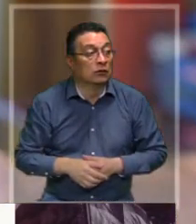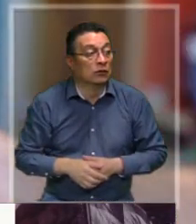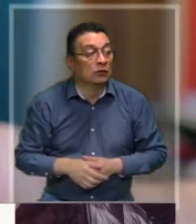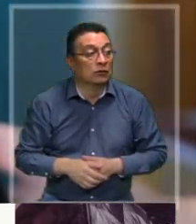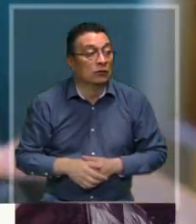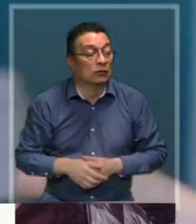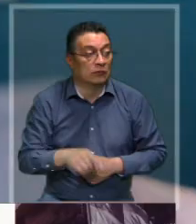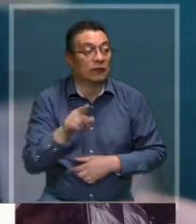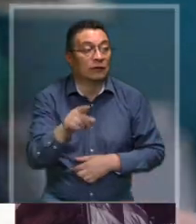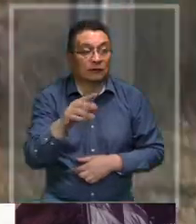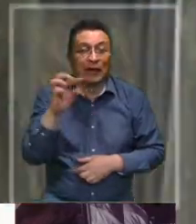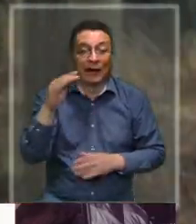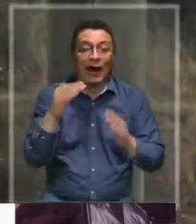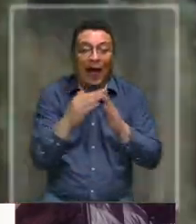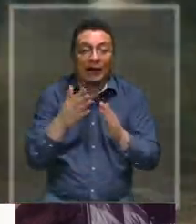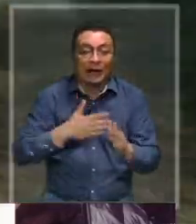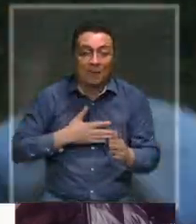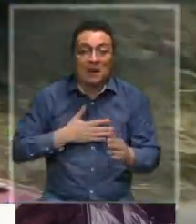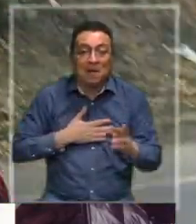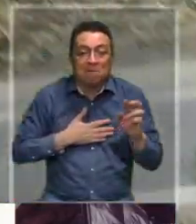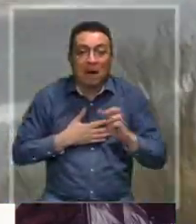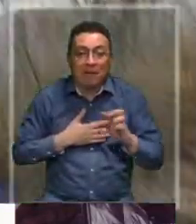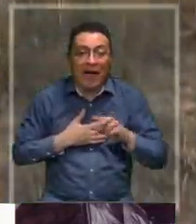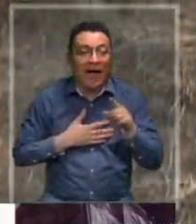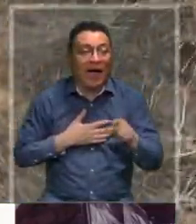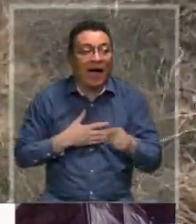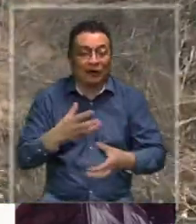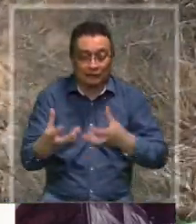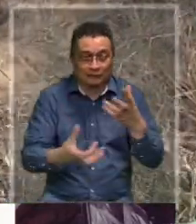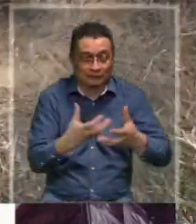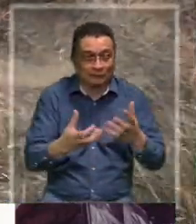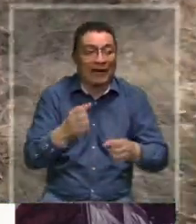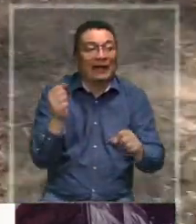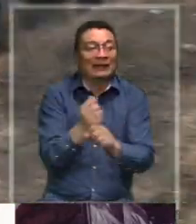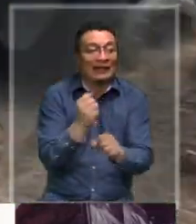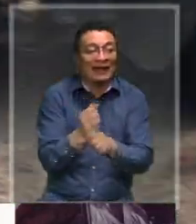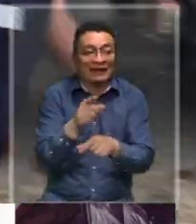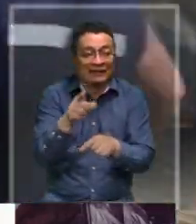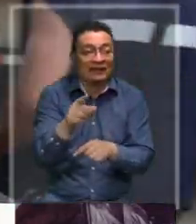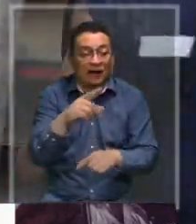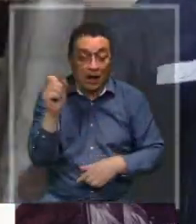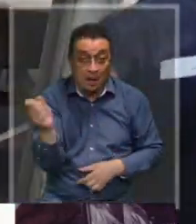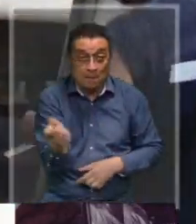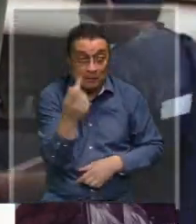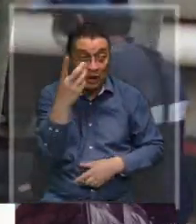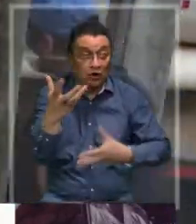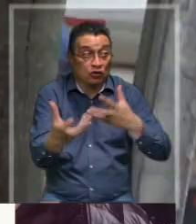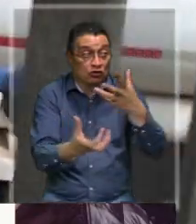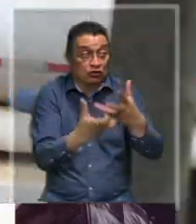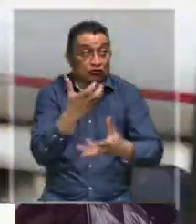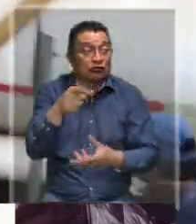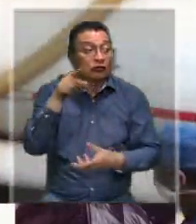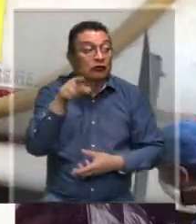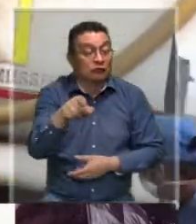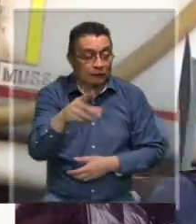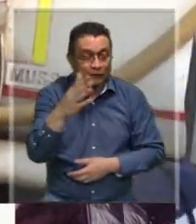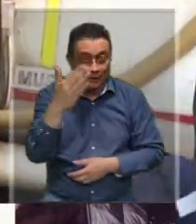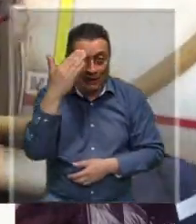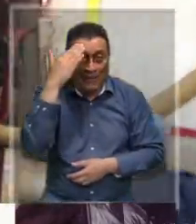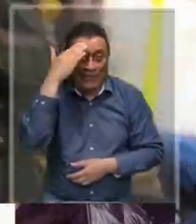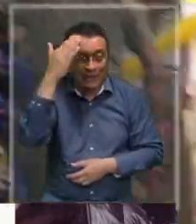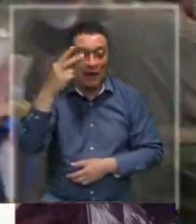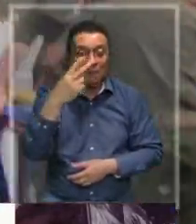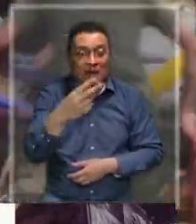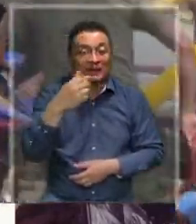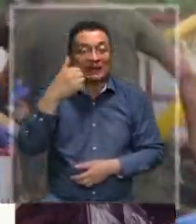Esa era la casa de mi papá, la cocinería y el taller, que fue el primer amago de incendio que hubo el día